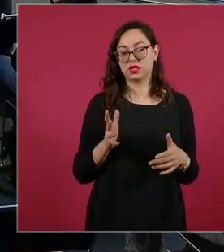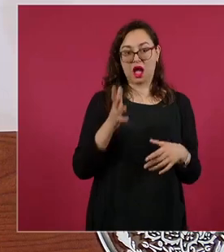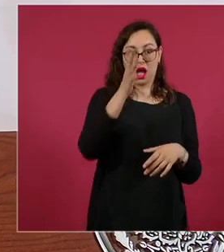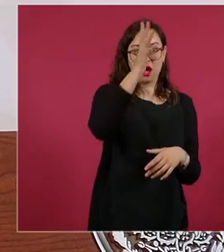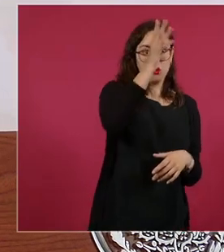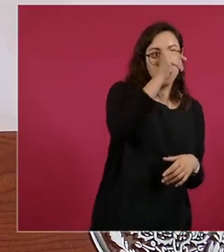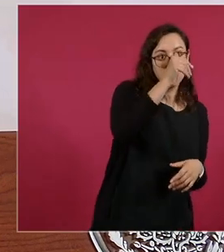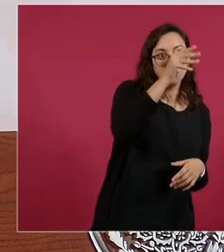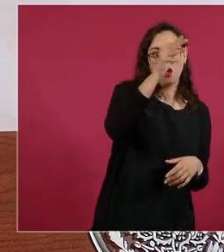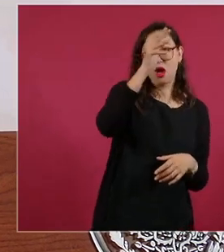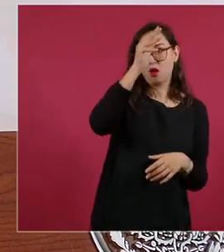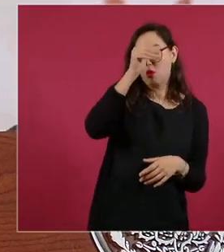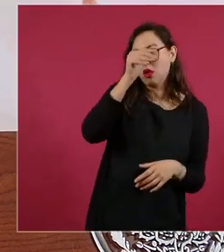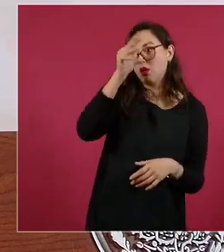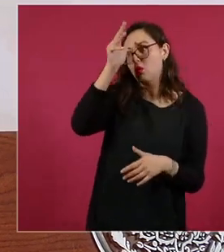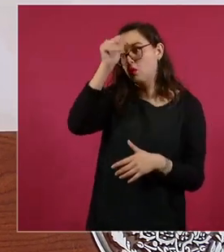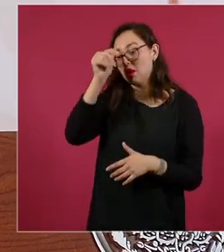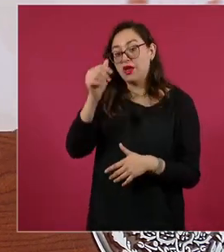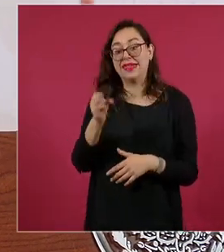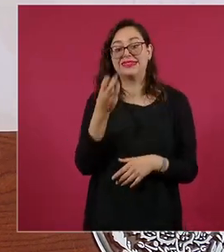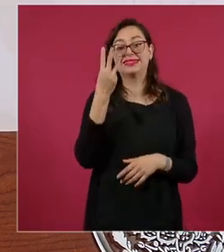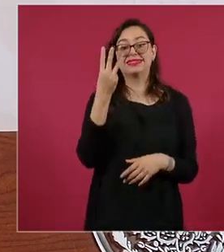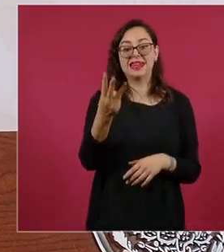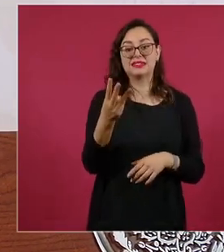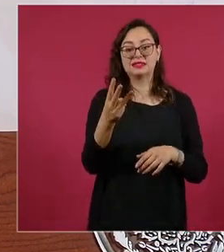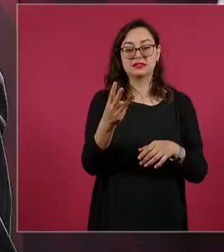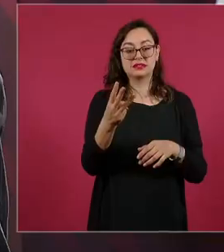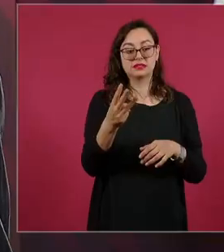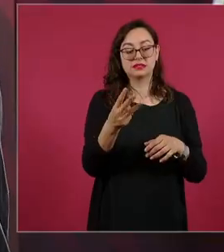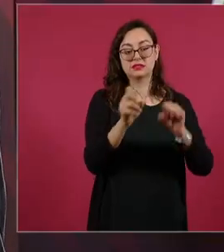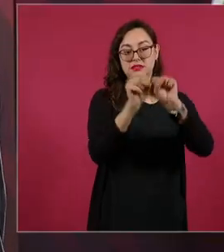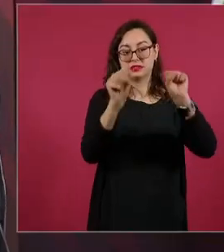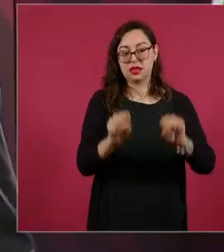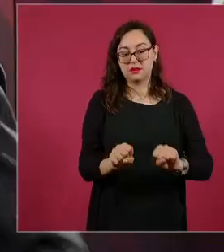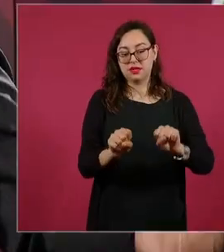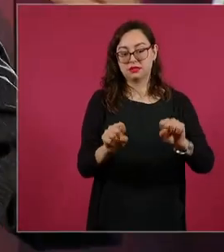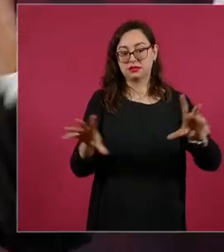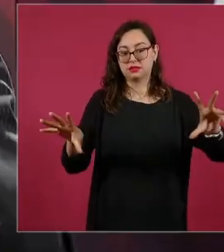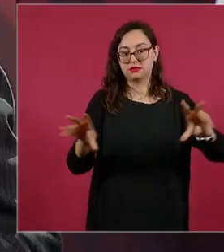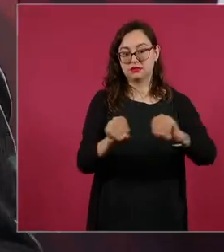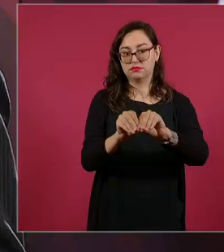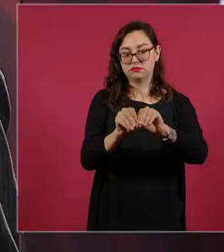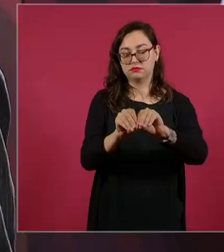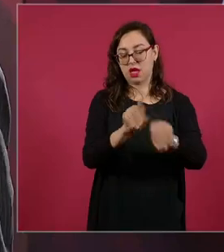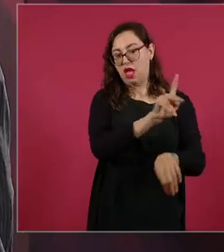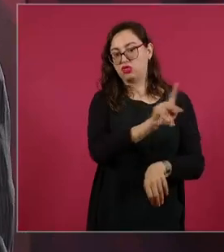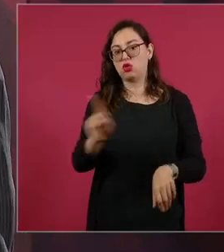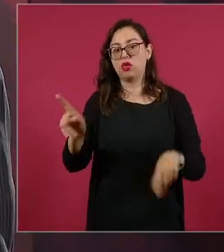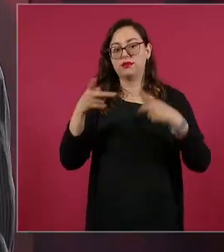para que se integren todos los servicios y sean universales